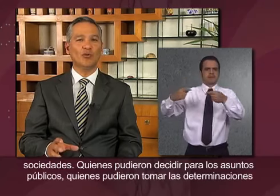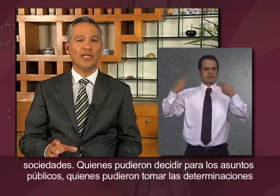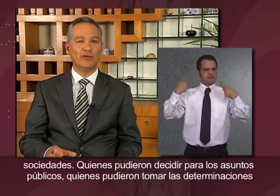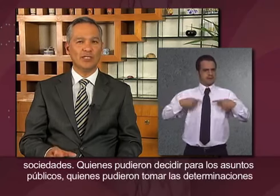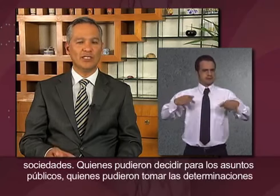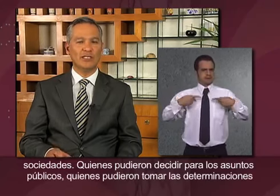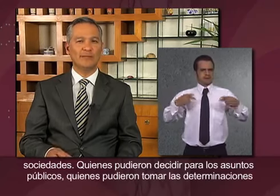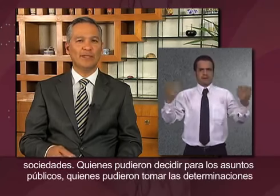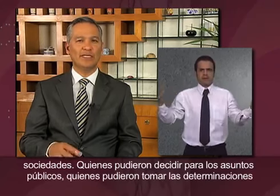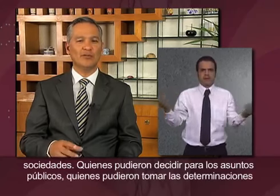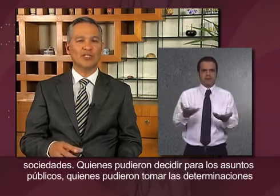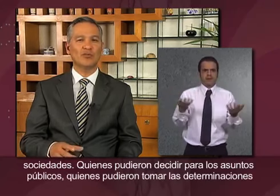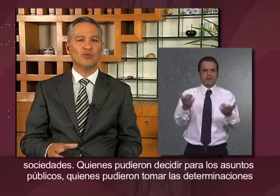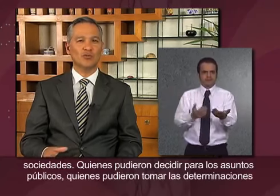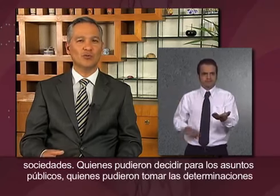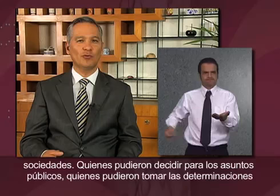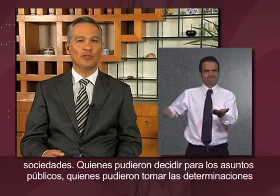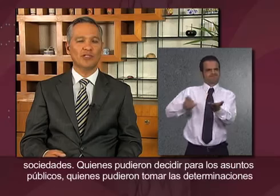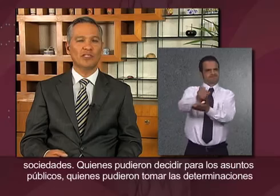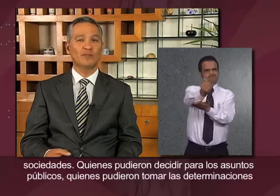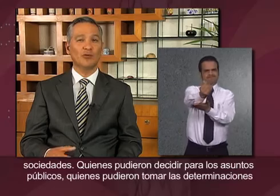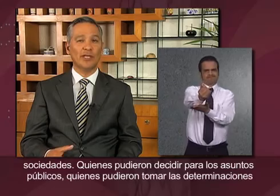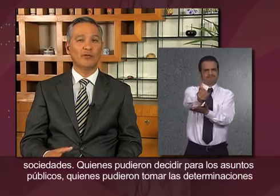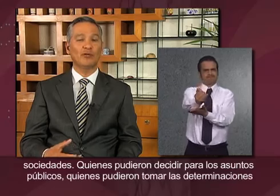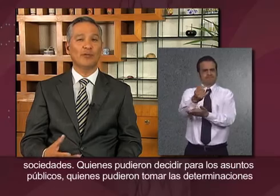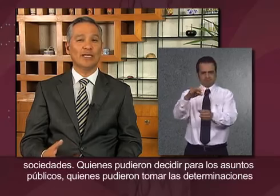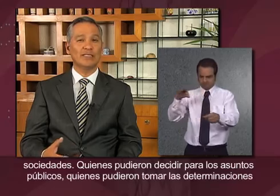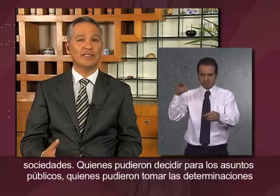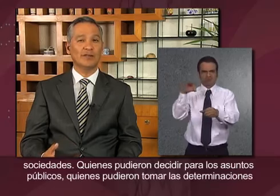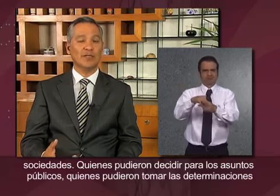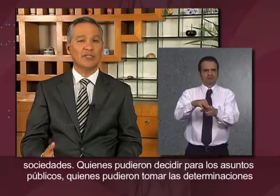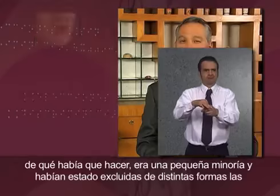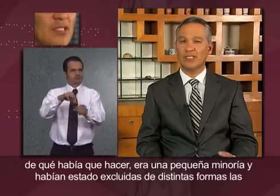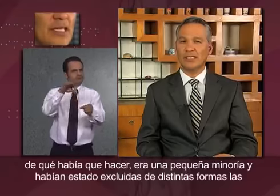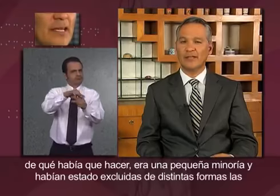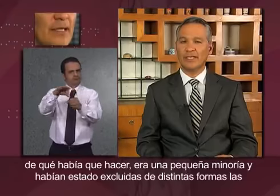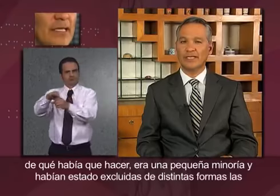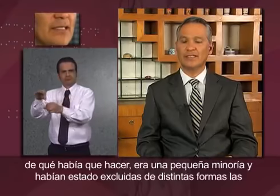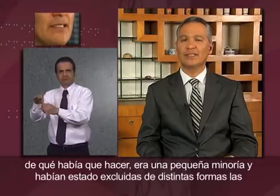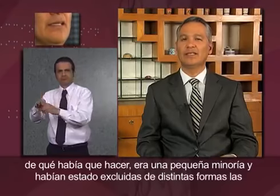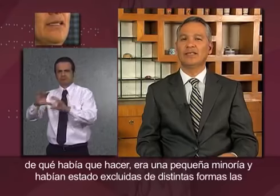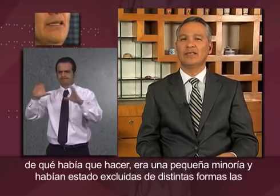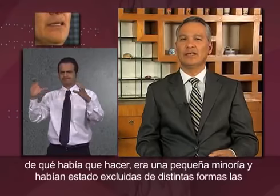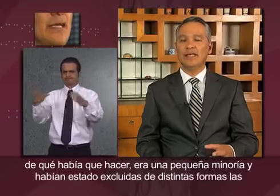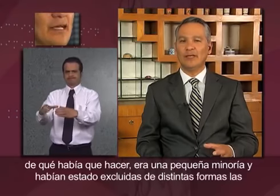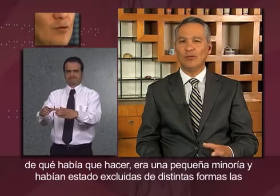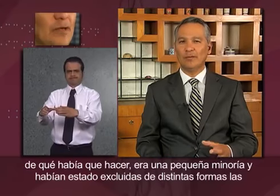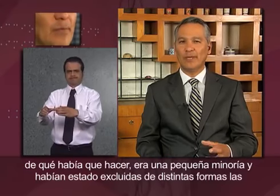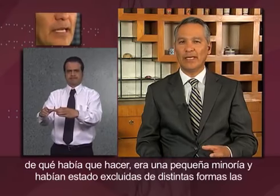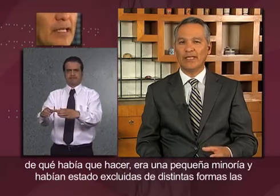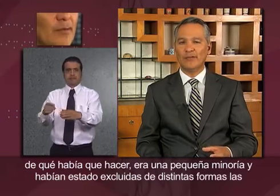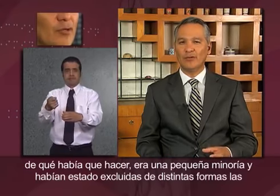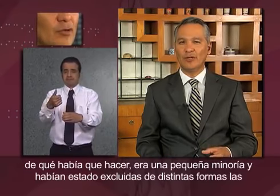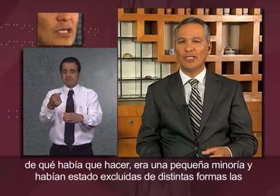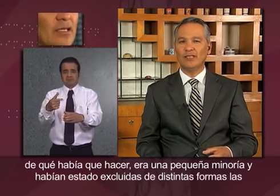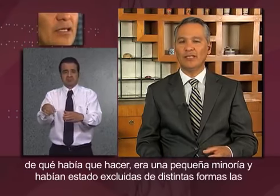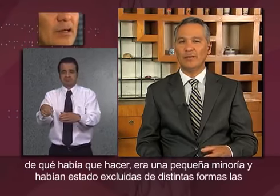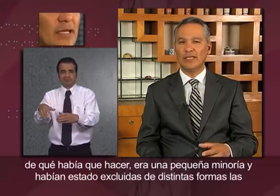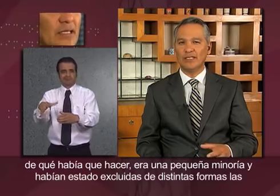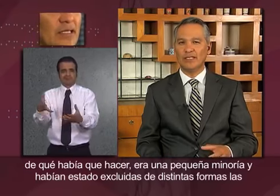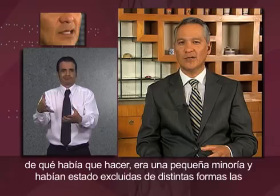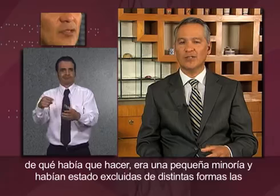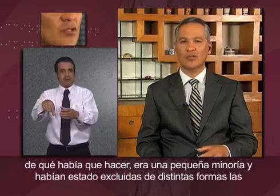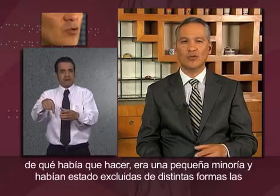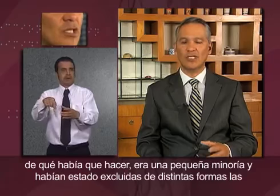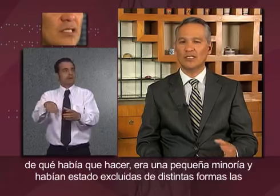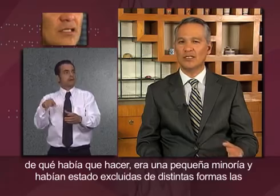quienes pudieron decidir para los asuntos públicos, quienes pudieron tomar las determinaciones de qué había que hacer, era una pequeña minoría y